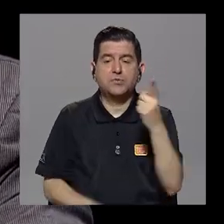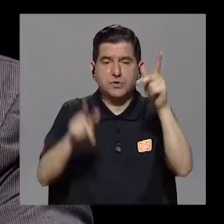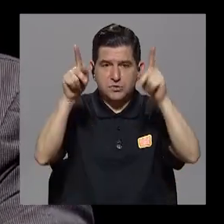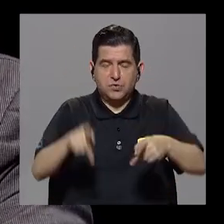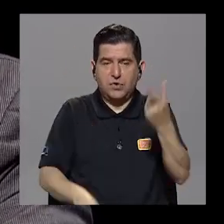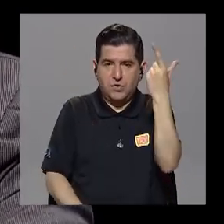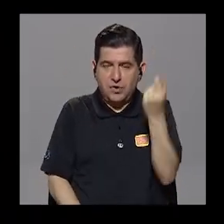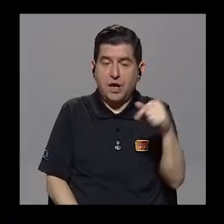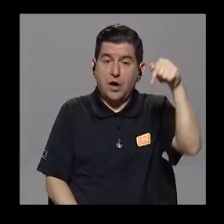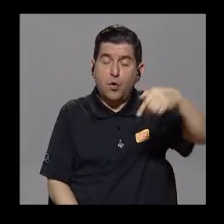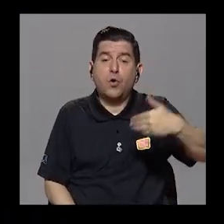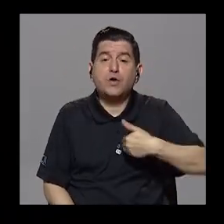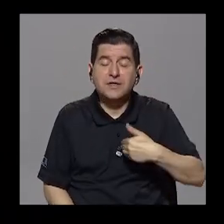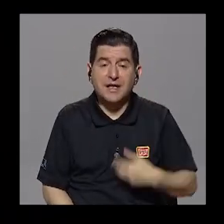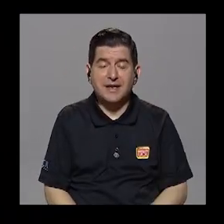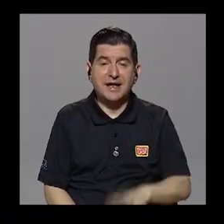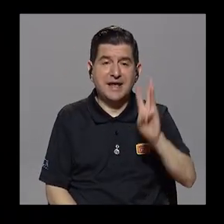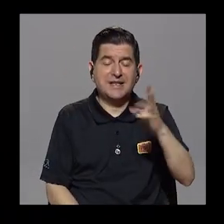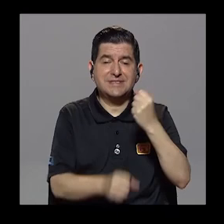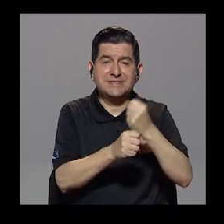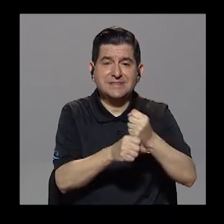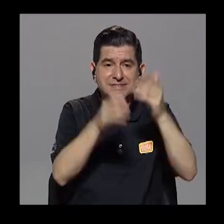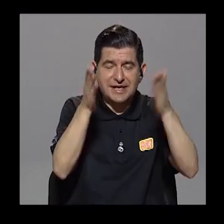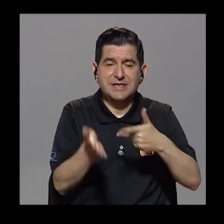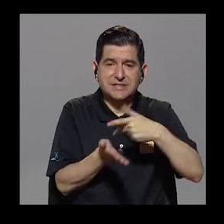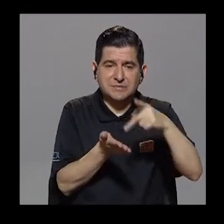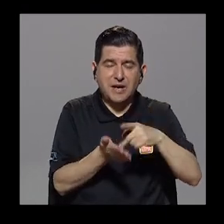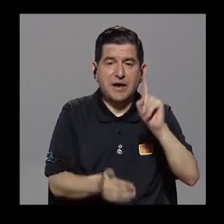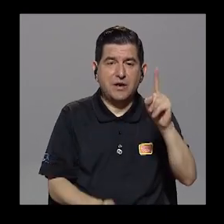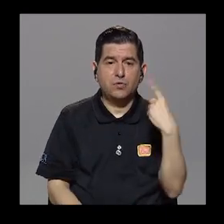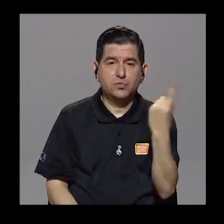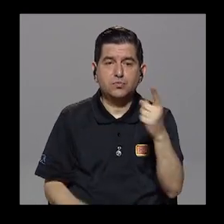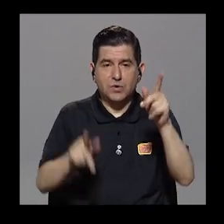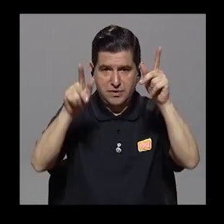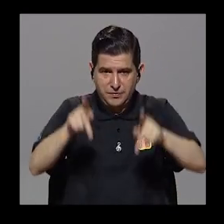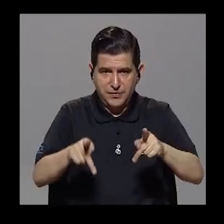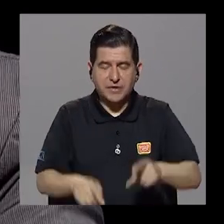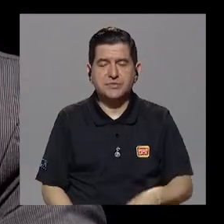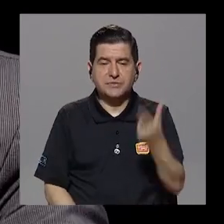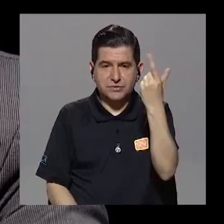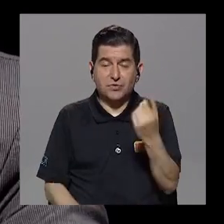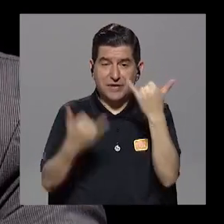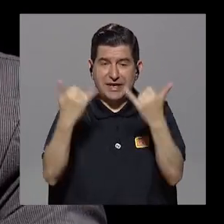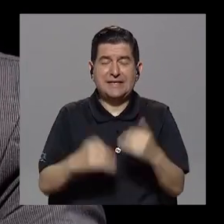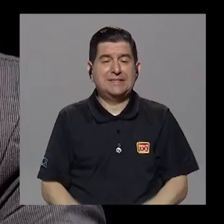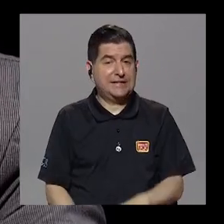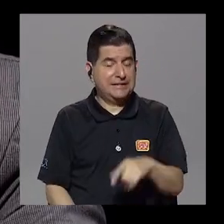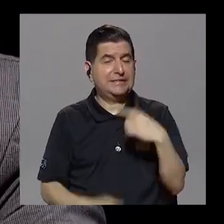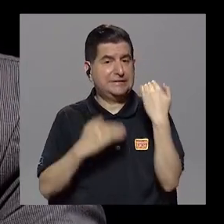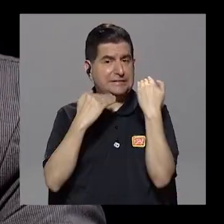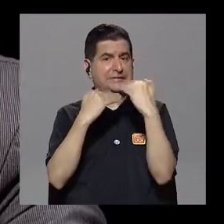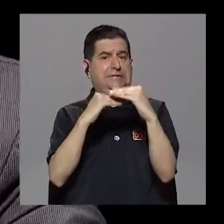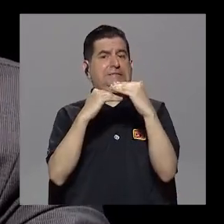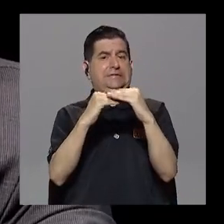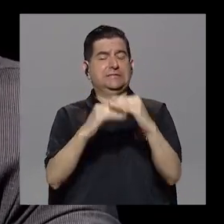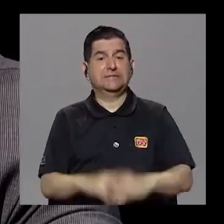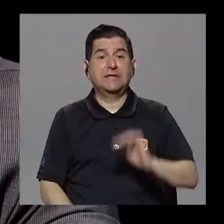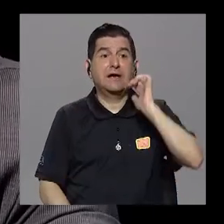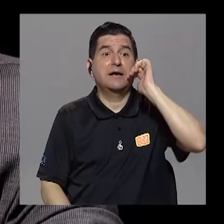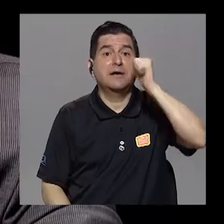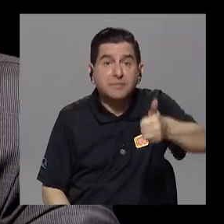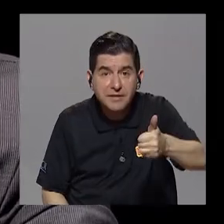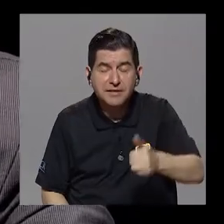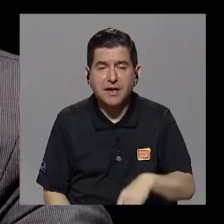solo pensionado. Hoy tenemos 6 trabajadores pagando un solo pensionado y ya estamos tallados. Y